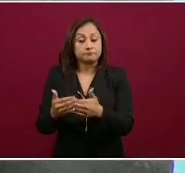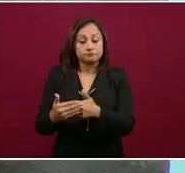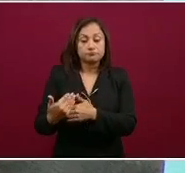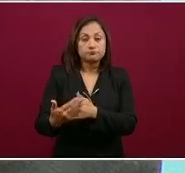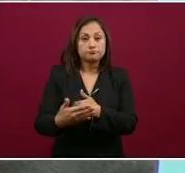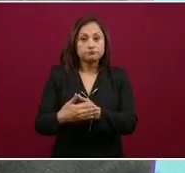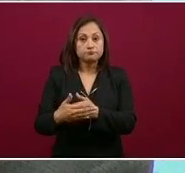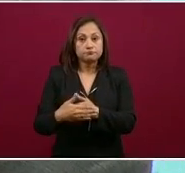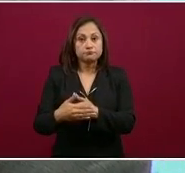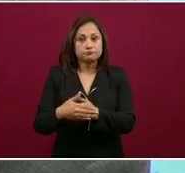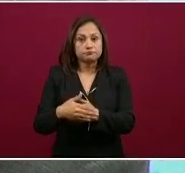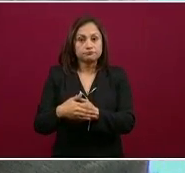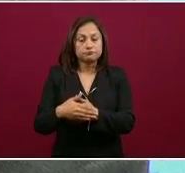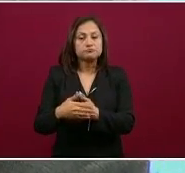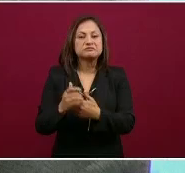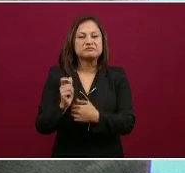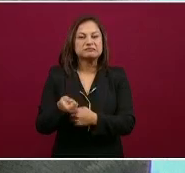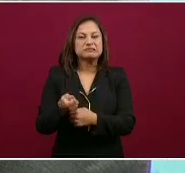de aprobar